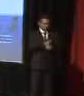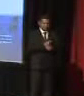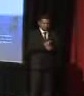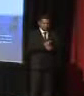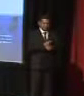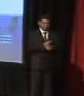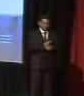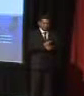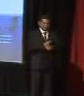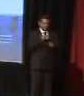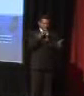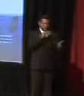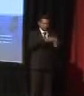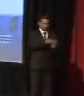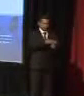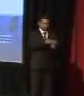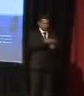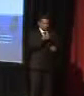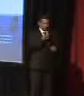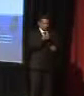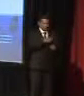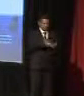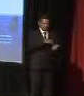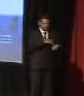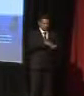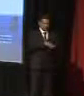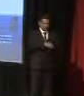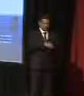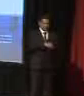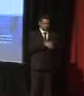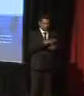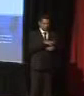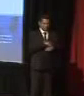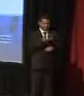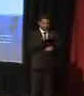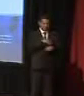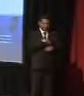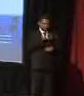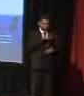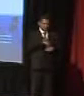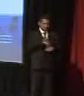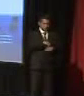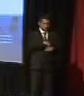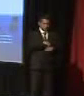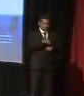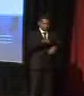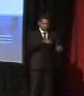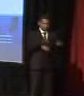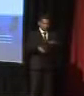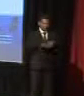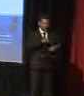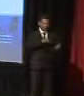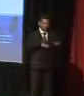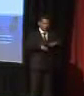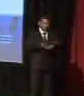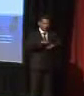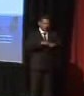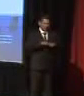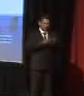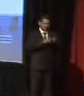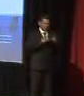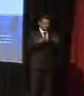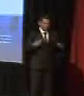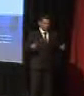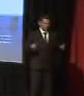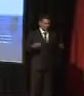en organizaciones y asociaciones internacionales la normalización de las relaciones con los países vecinos